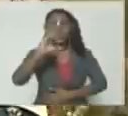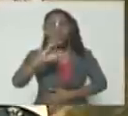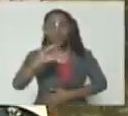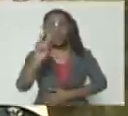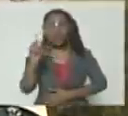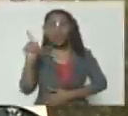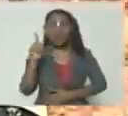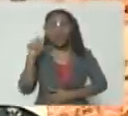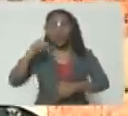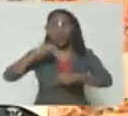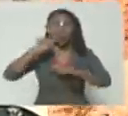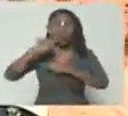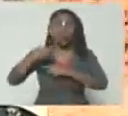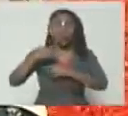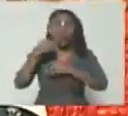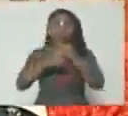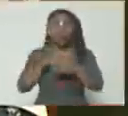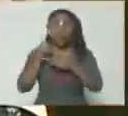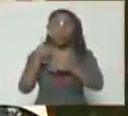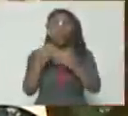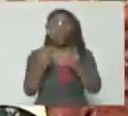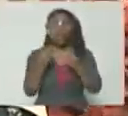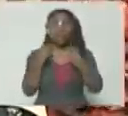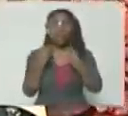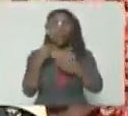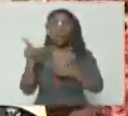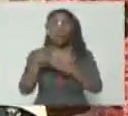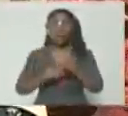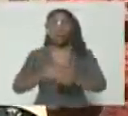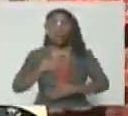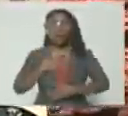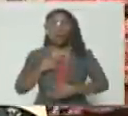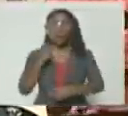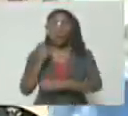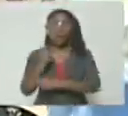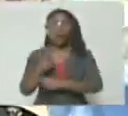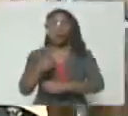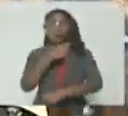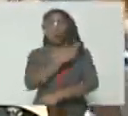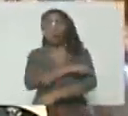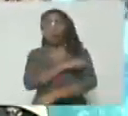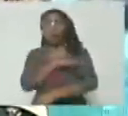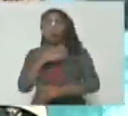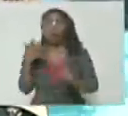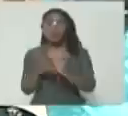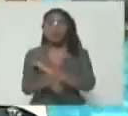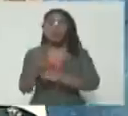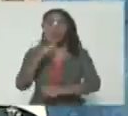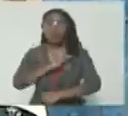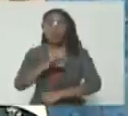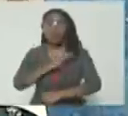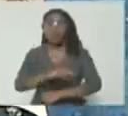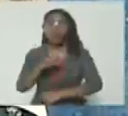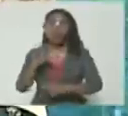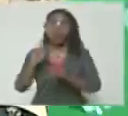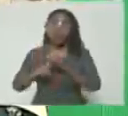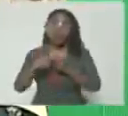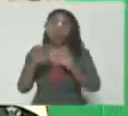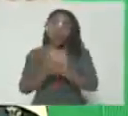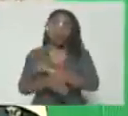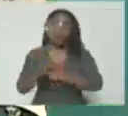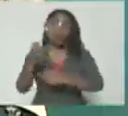nosotros decidimos destinar este dinero para que ellos puedan cubrir gastos hospitalarios con la señora Tuna Rosa.